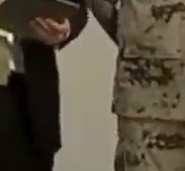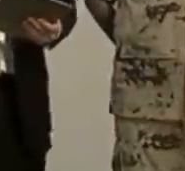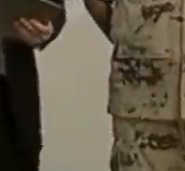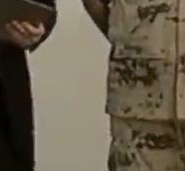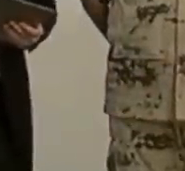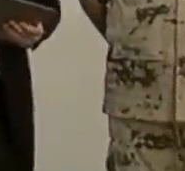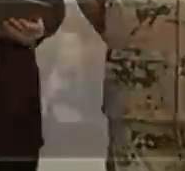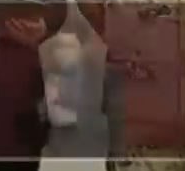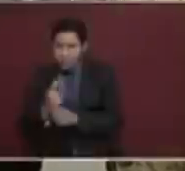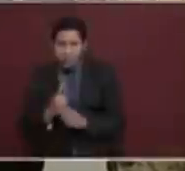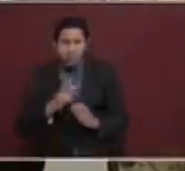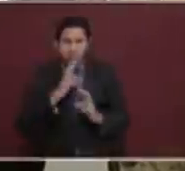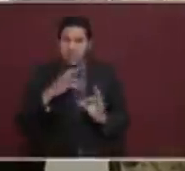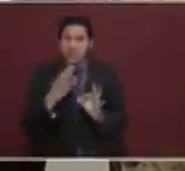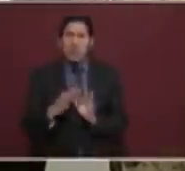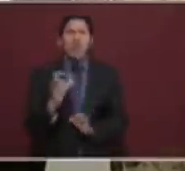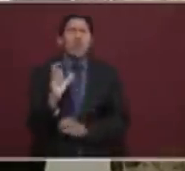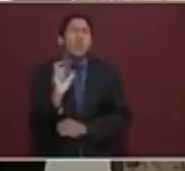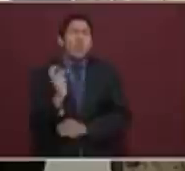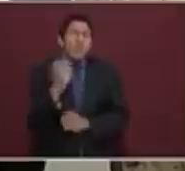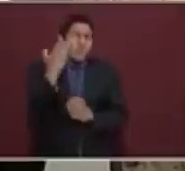tener ya